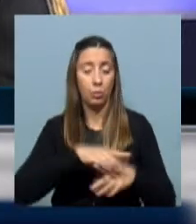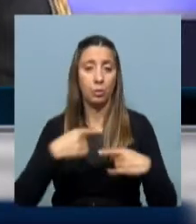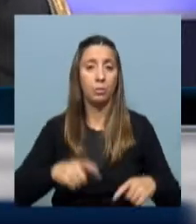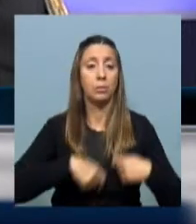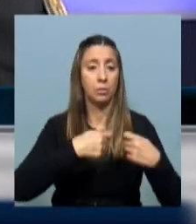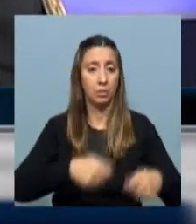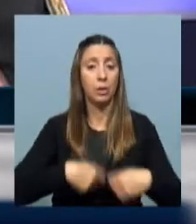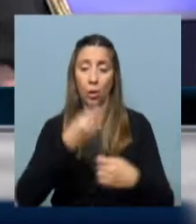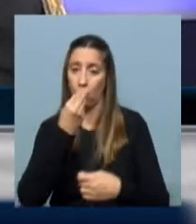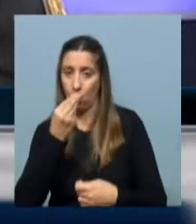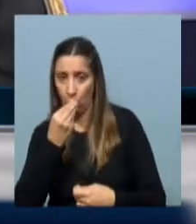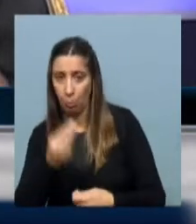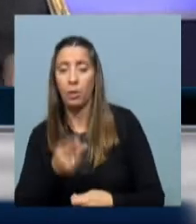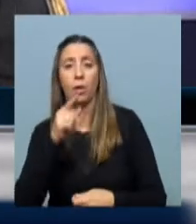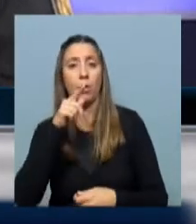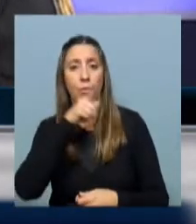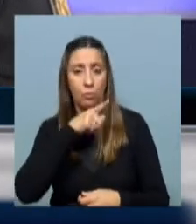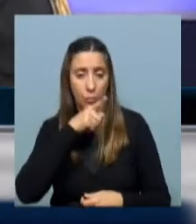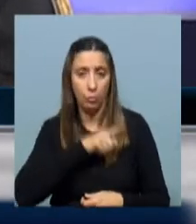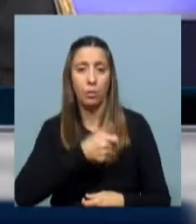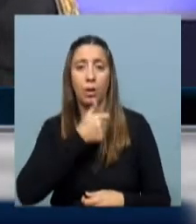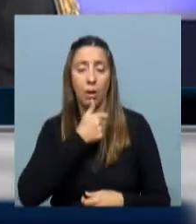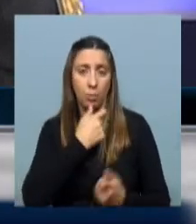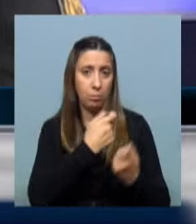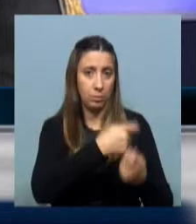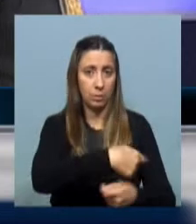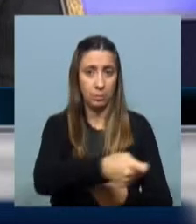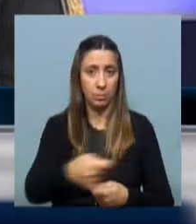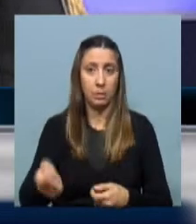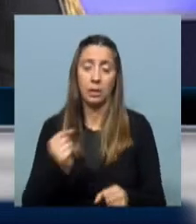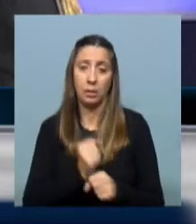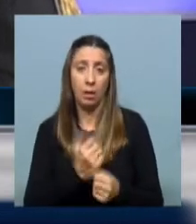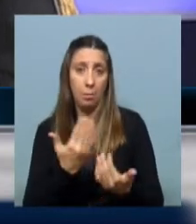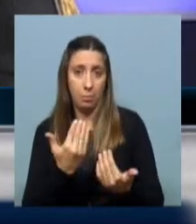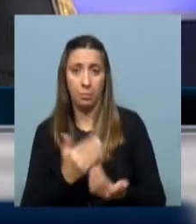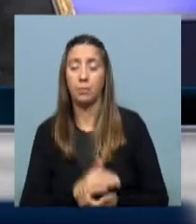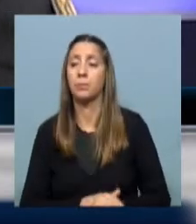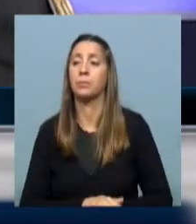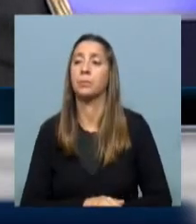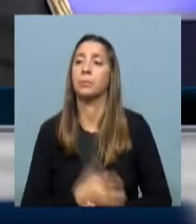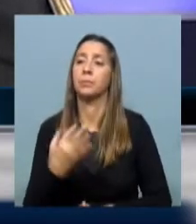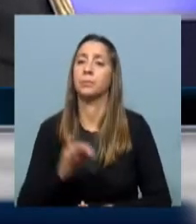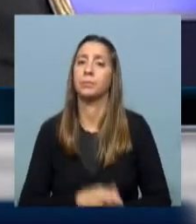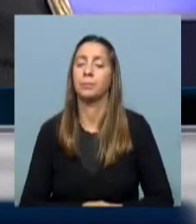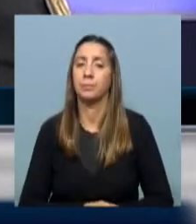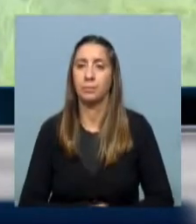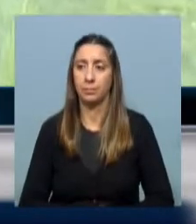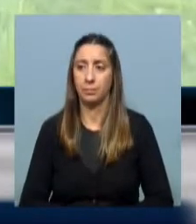los racionamientos, de la fruta, del agua, para que puedan trabajar y hacer la labor como corresponde. Bueno,